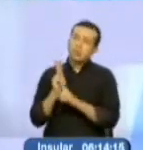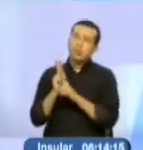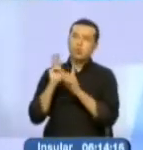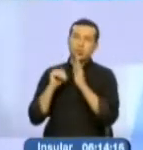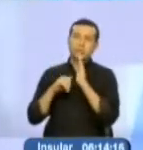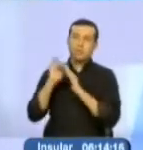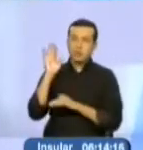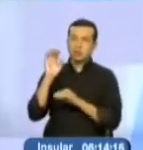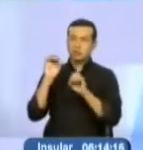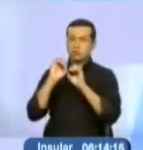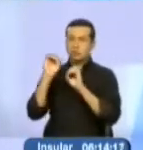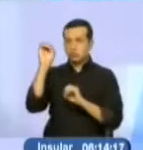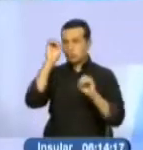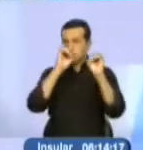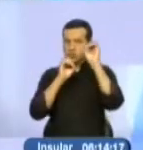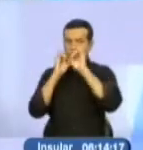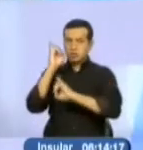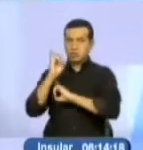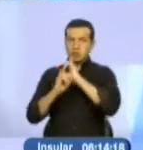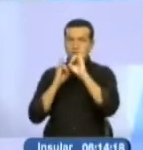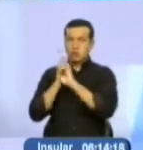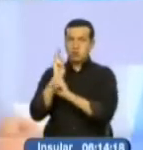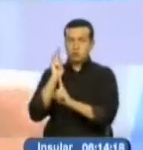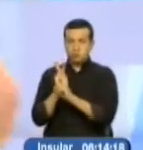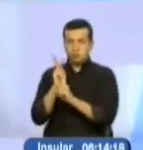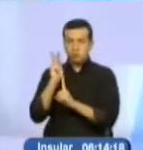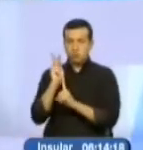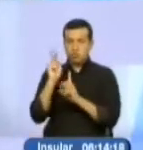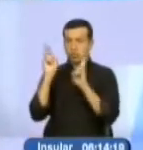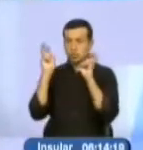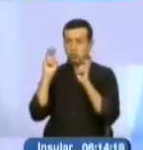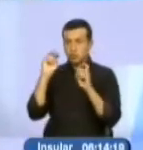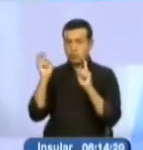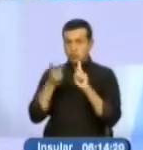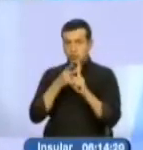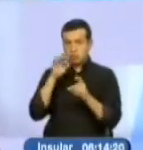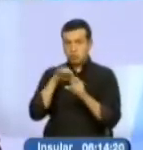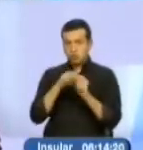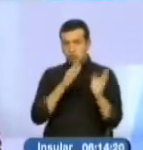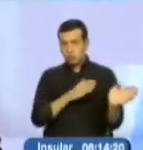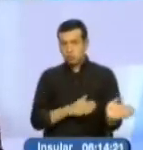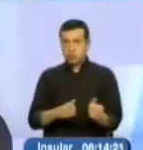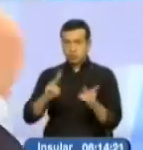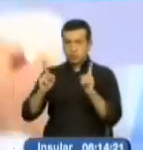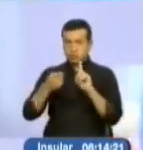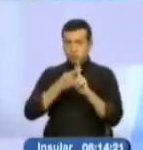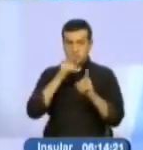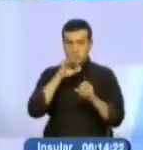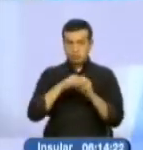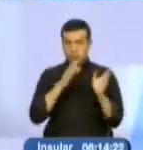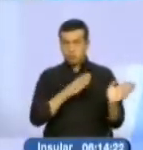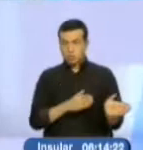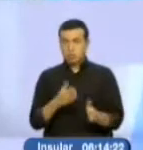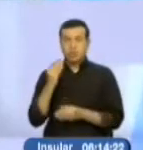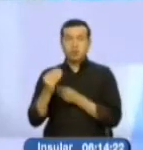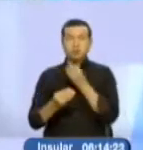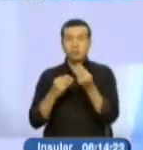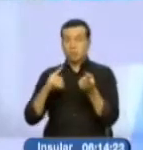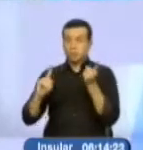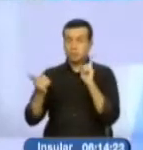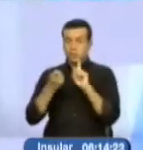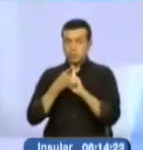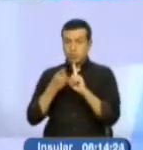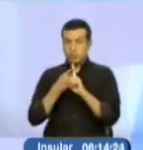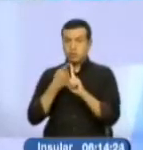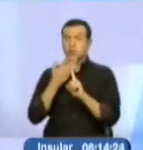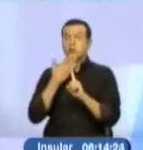las misiones de observación internacional de la sobre la segunda vuelta también de la primera fue primero el